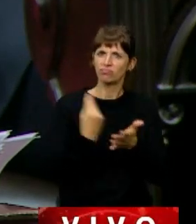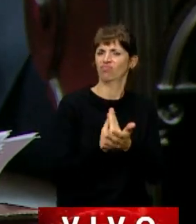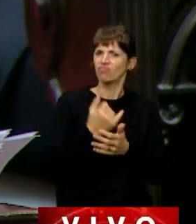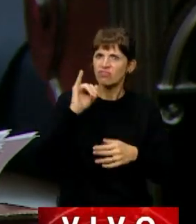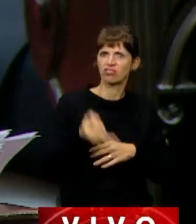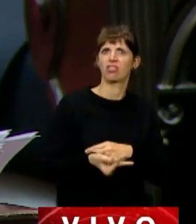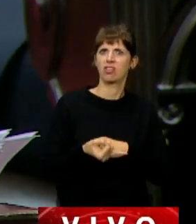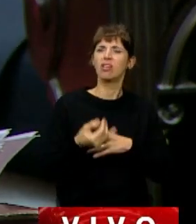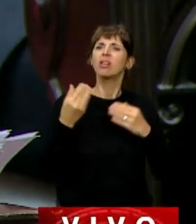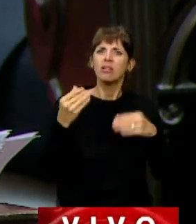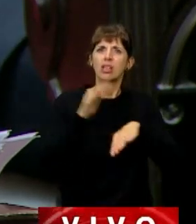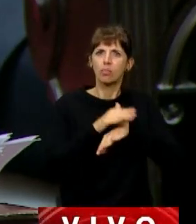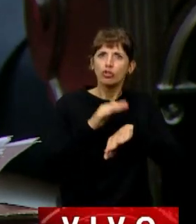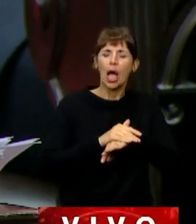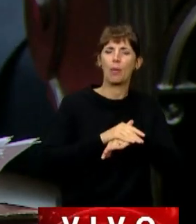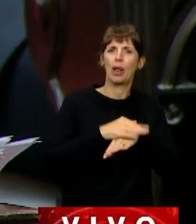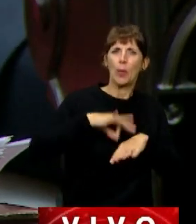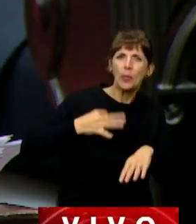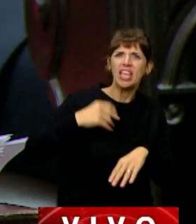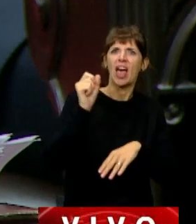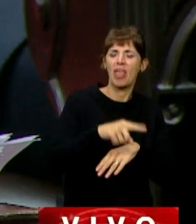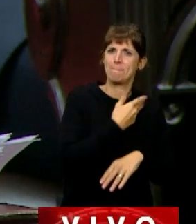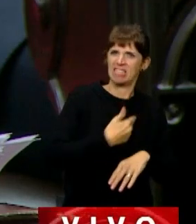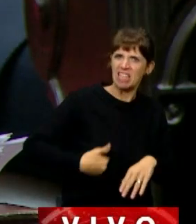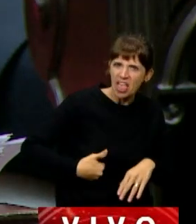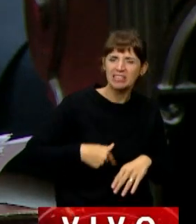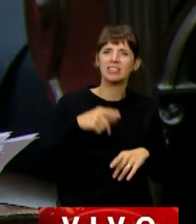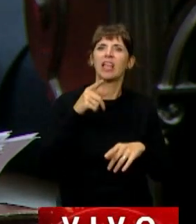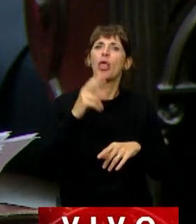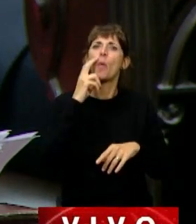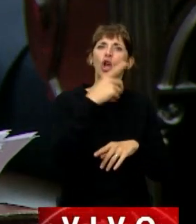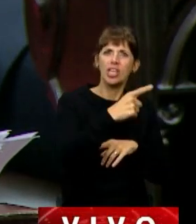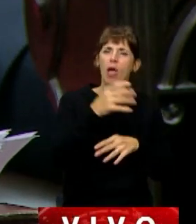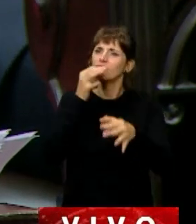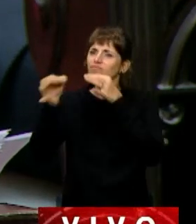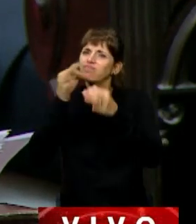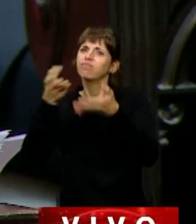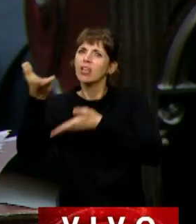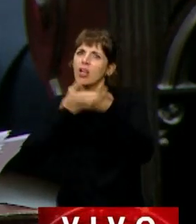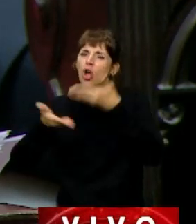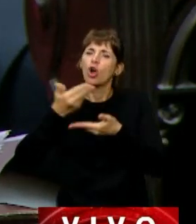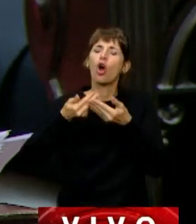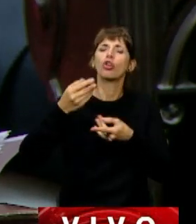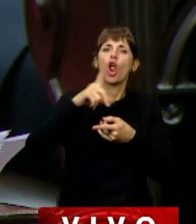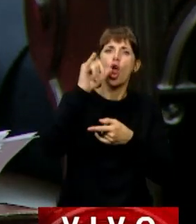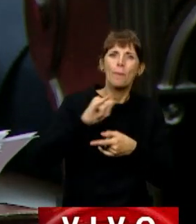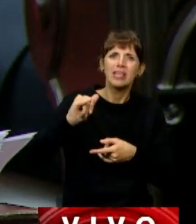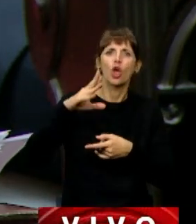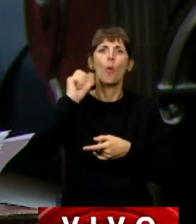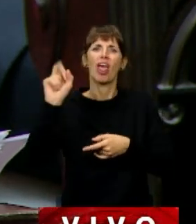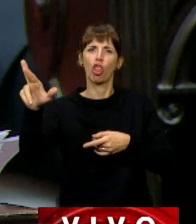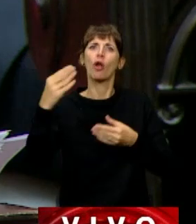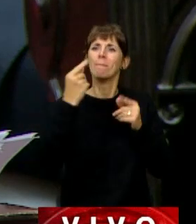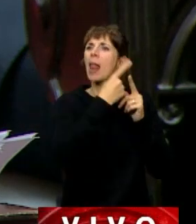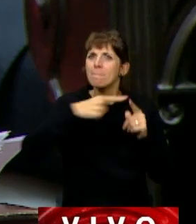presidente y vicepresidente de Bolivia y hablar con y dialogar con Andrés Manuel López Obrador para que mandara un avión